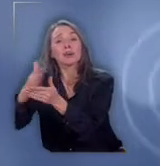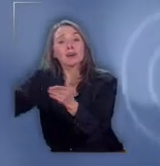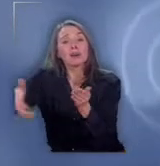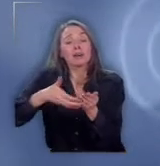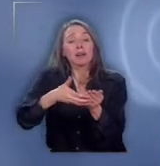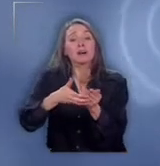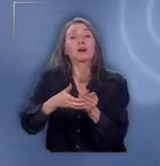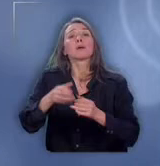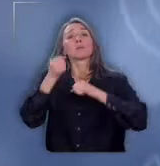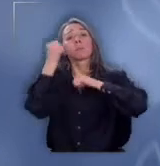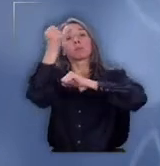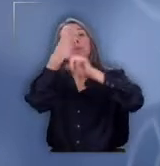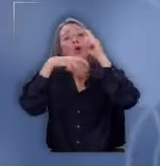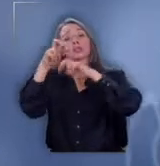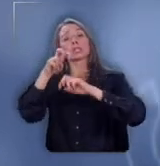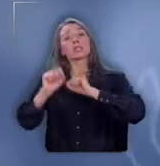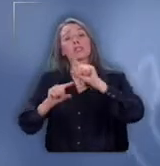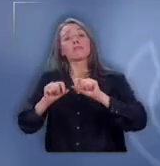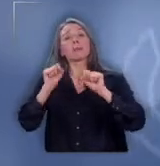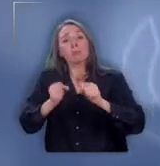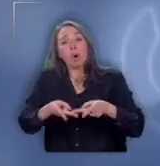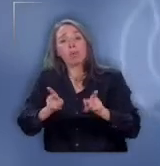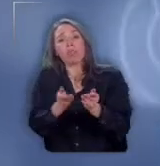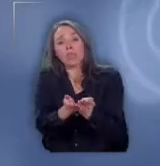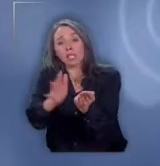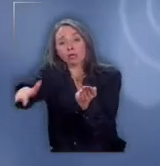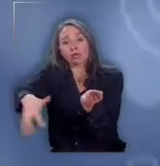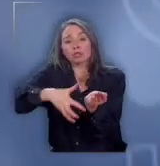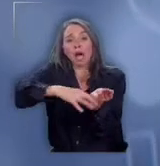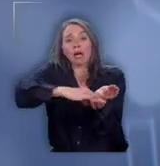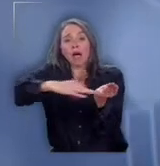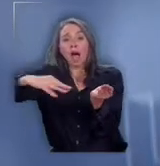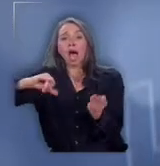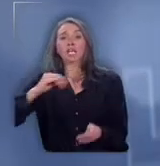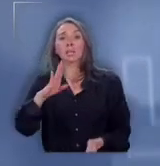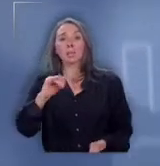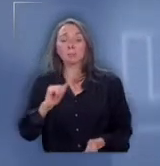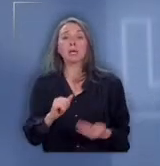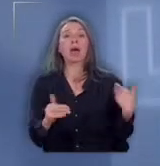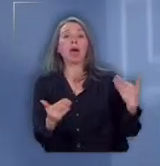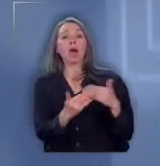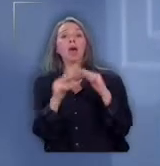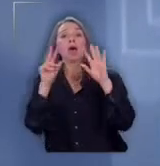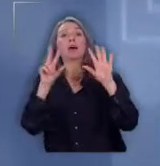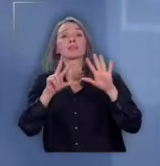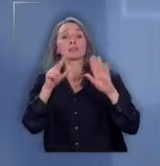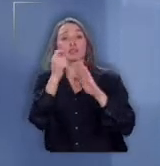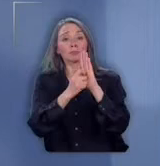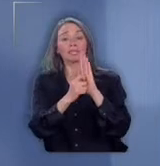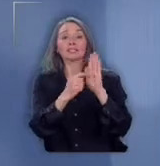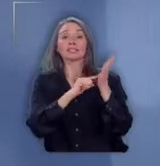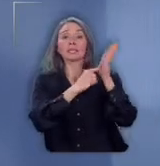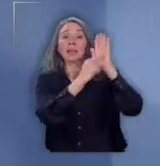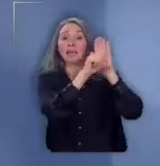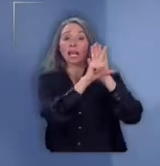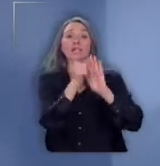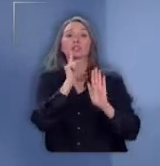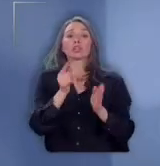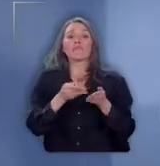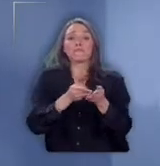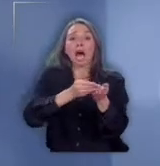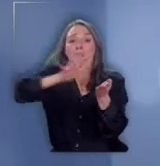la ley de la ibia a 8 meses de la promulgación de esta normativa los trabajadores artesanales se oponen a que se restablezca la pesca de